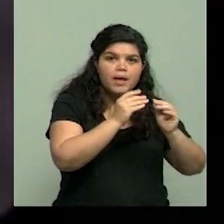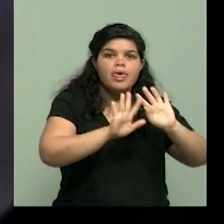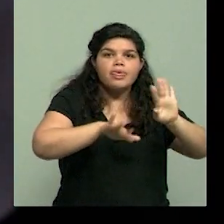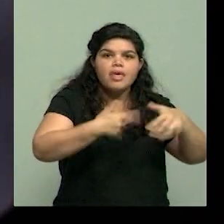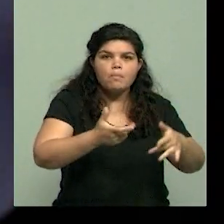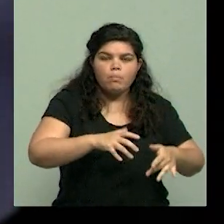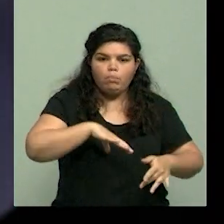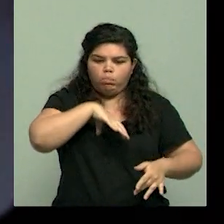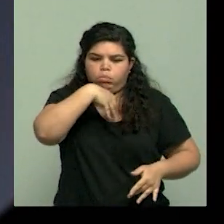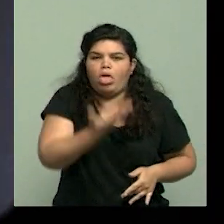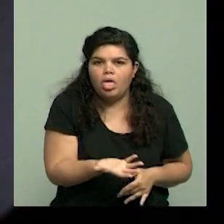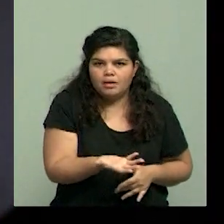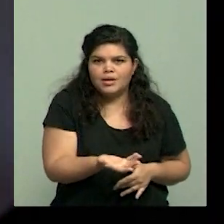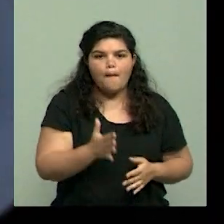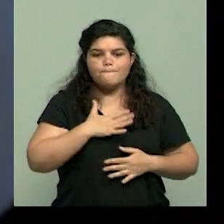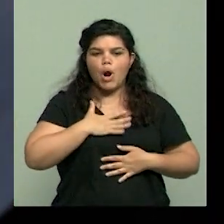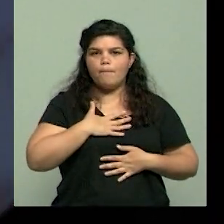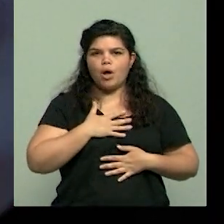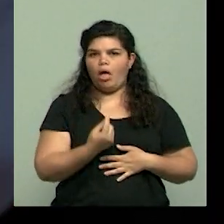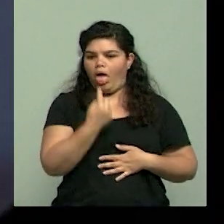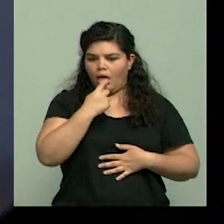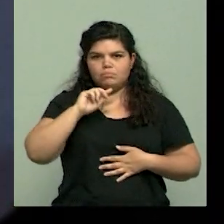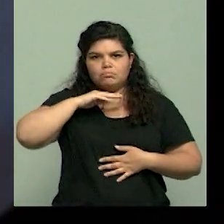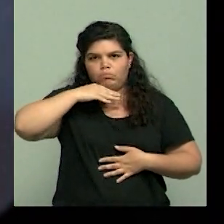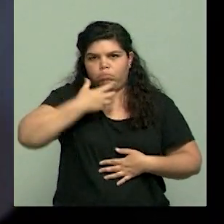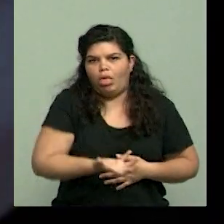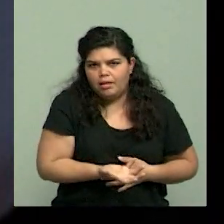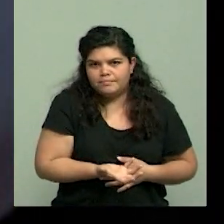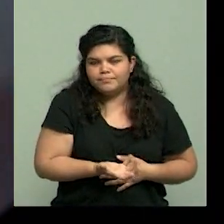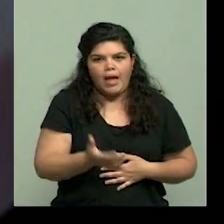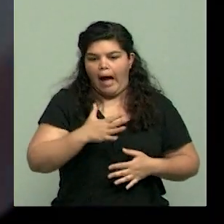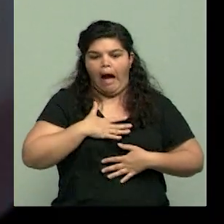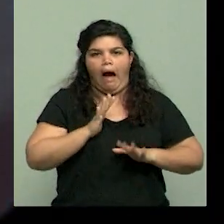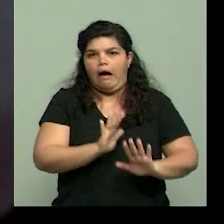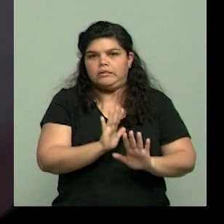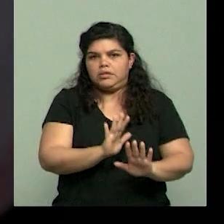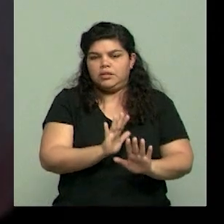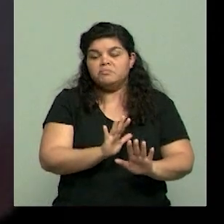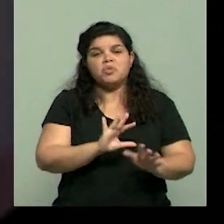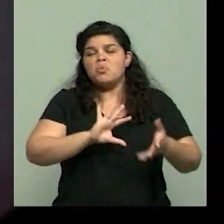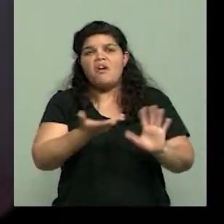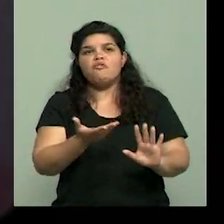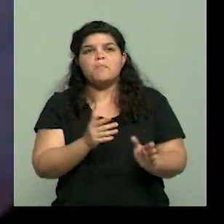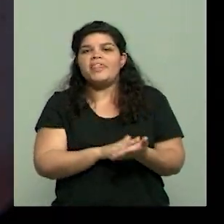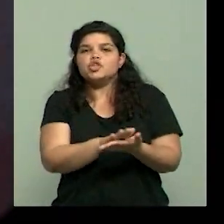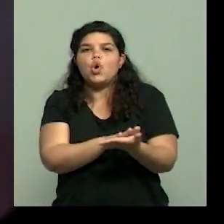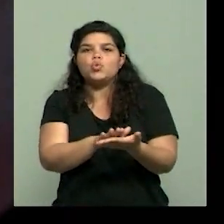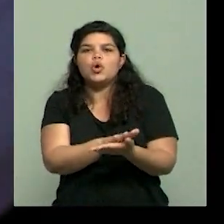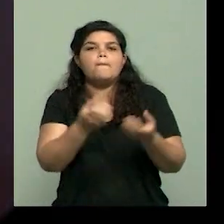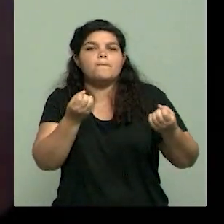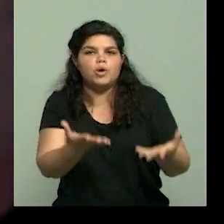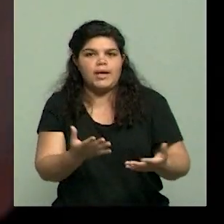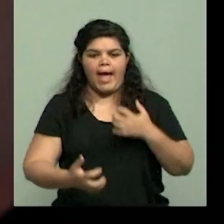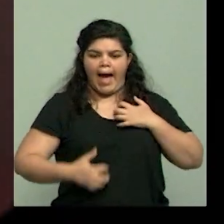más grande de la bulimia. Y bueno, muchas veces suele surgir, como te digo, como un escape por la ansiedad